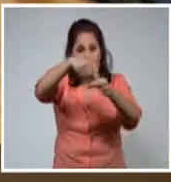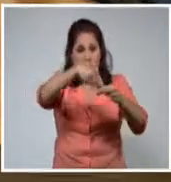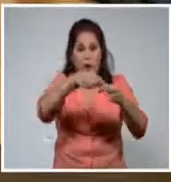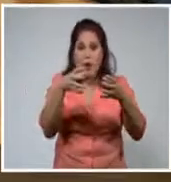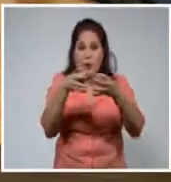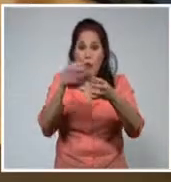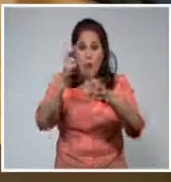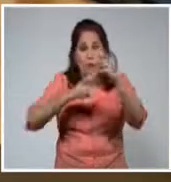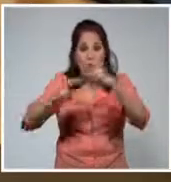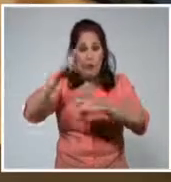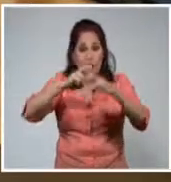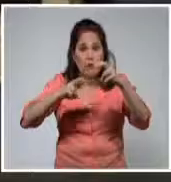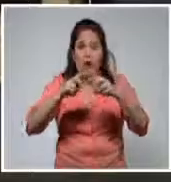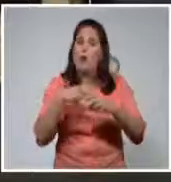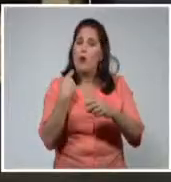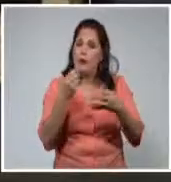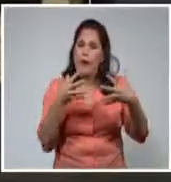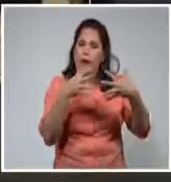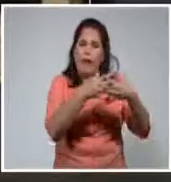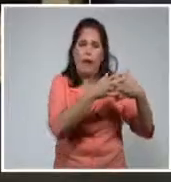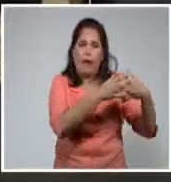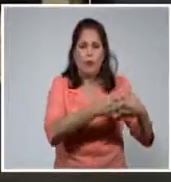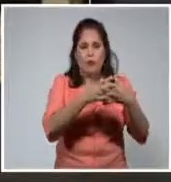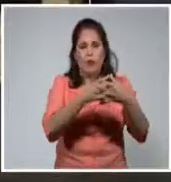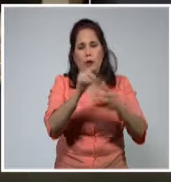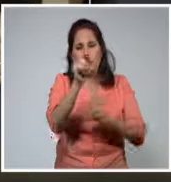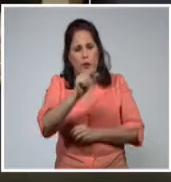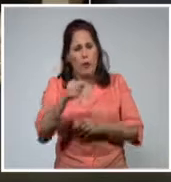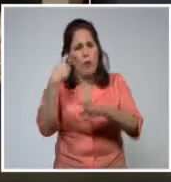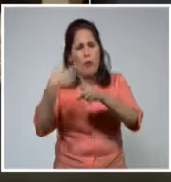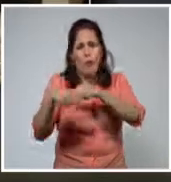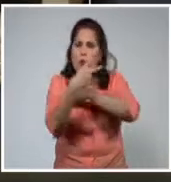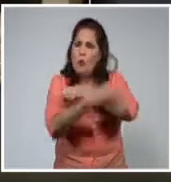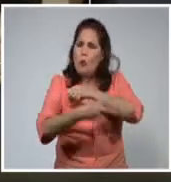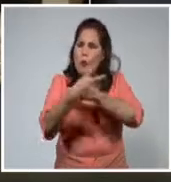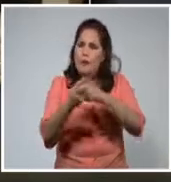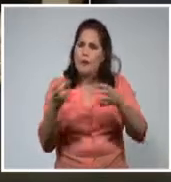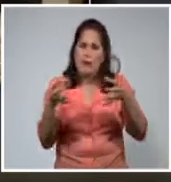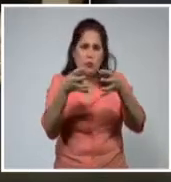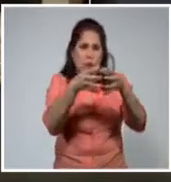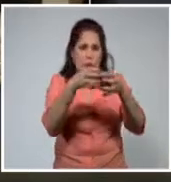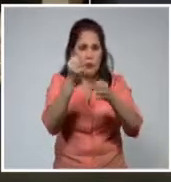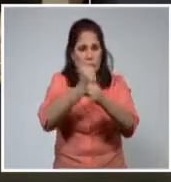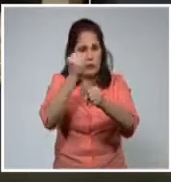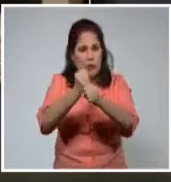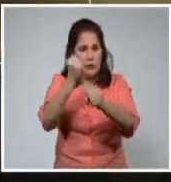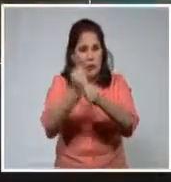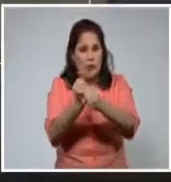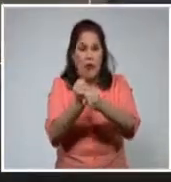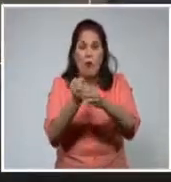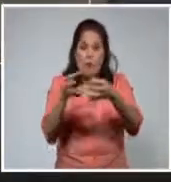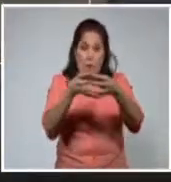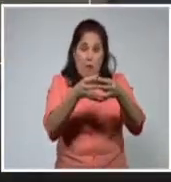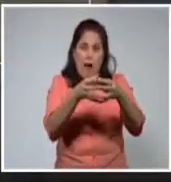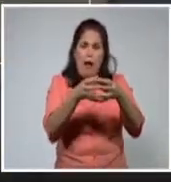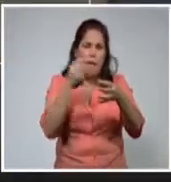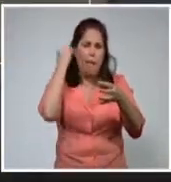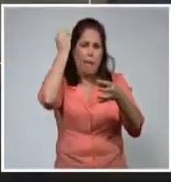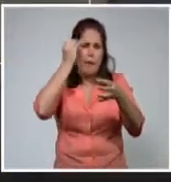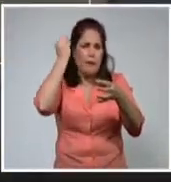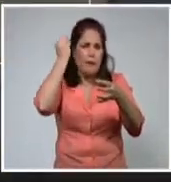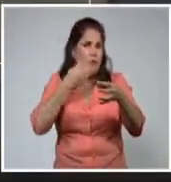de investigación avanzados de Estados Unidos, de Italia y de otros países que también se han integrado para dilucidar